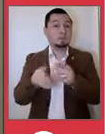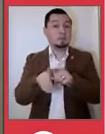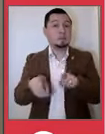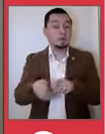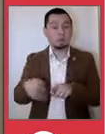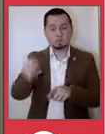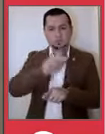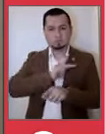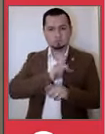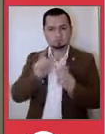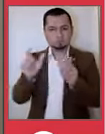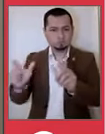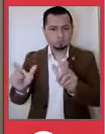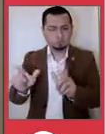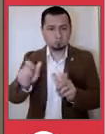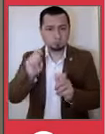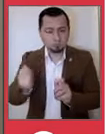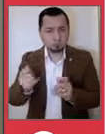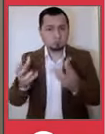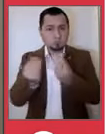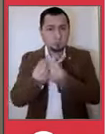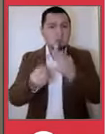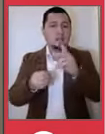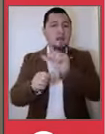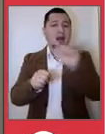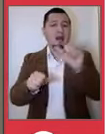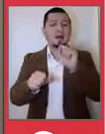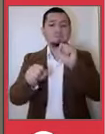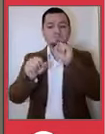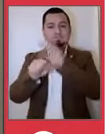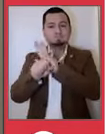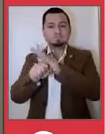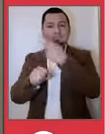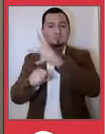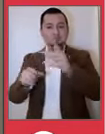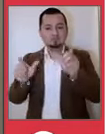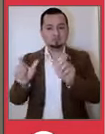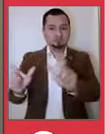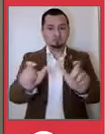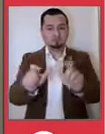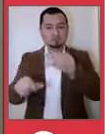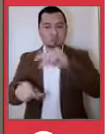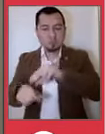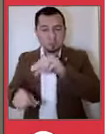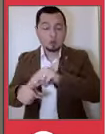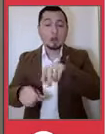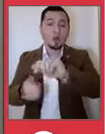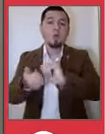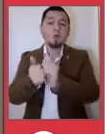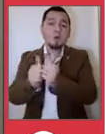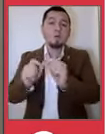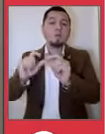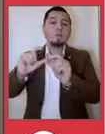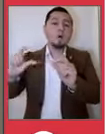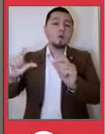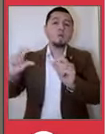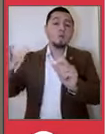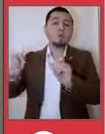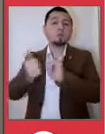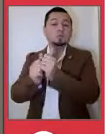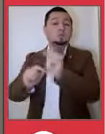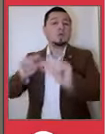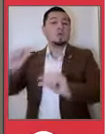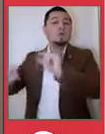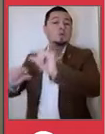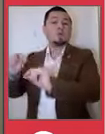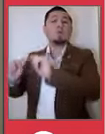a quien están en la línea de batalla para atender pacientes o vida este esfuerzo se va a ir extendiendo poco a poco a todo el sector salud